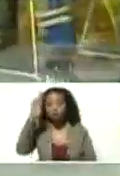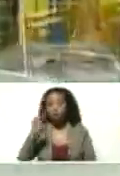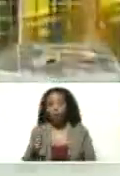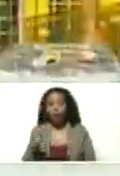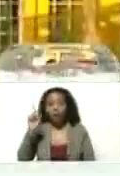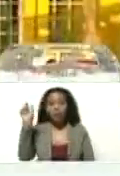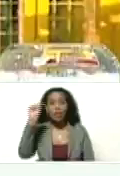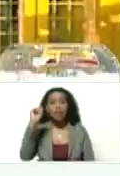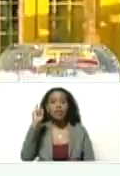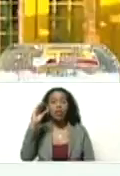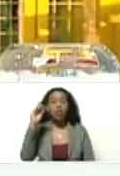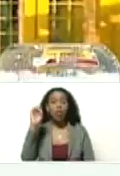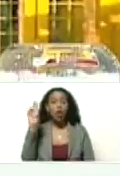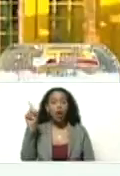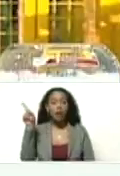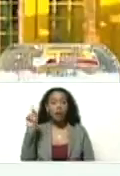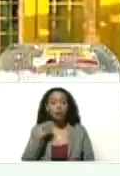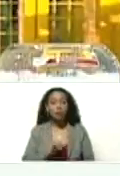Sidor, en la acería.